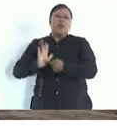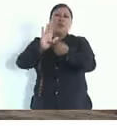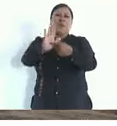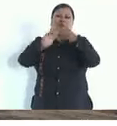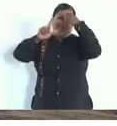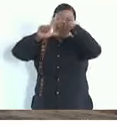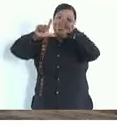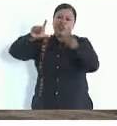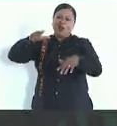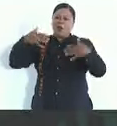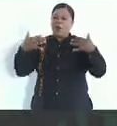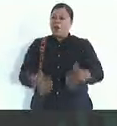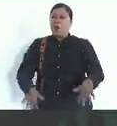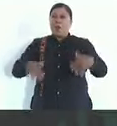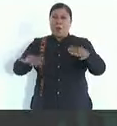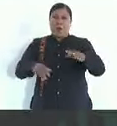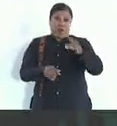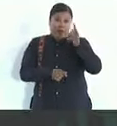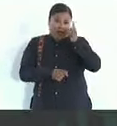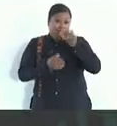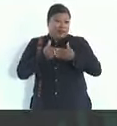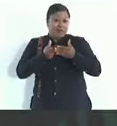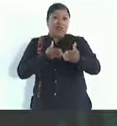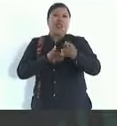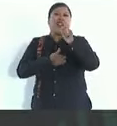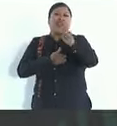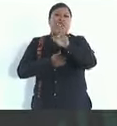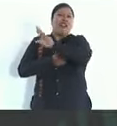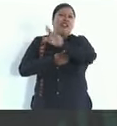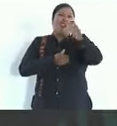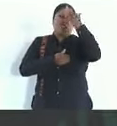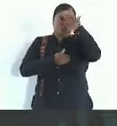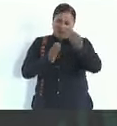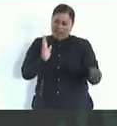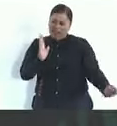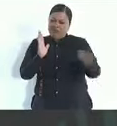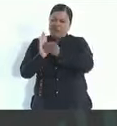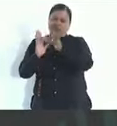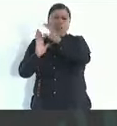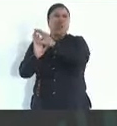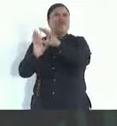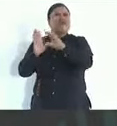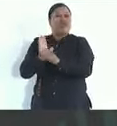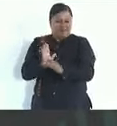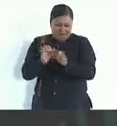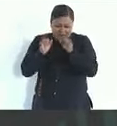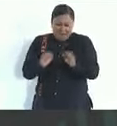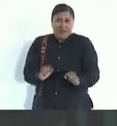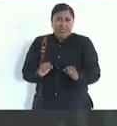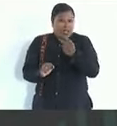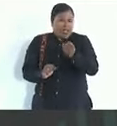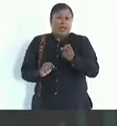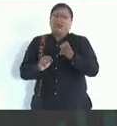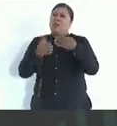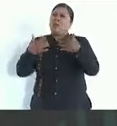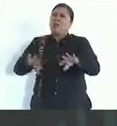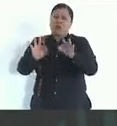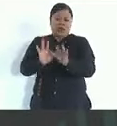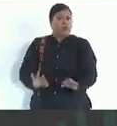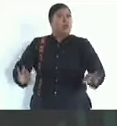muy pronto tendrán un reconocimiento constitucional, ya que son uno de los temas más